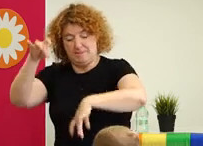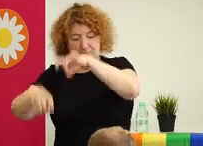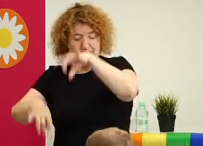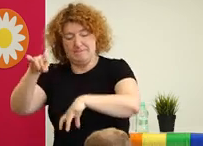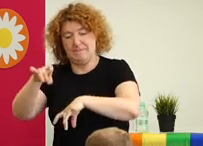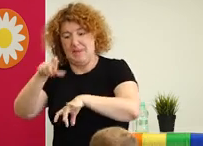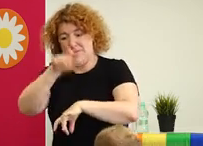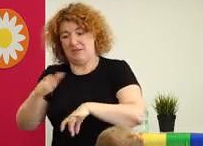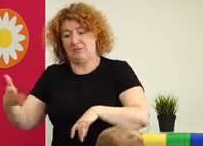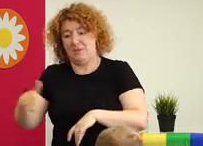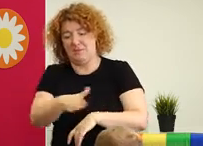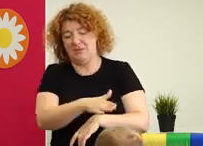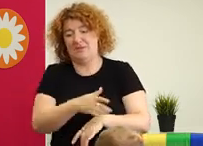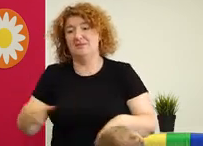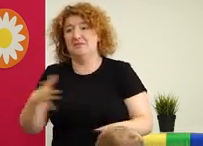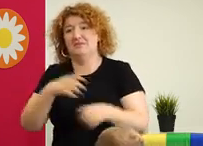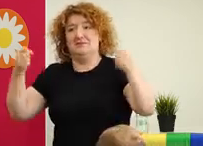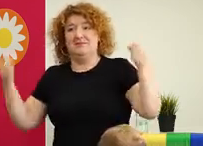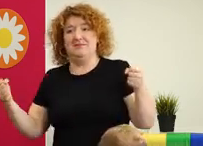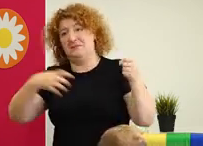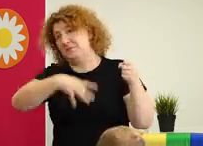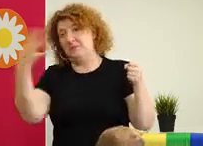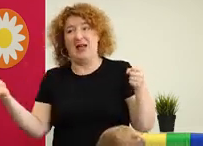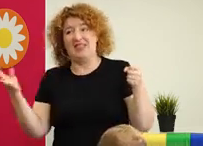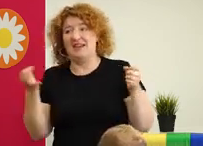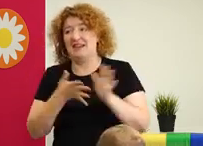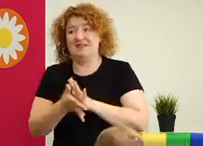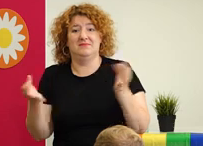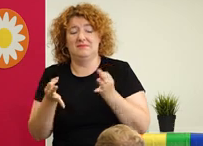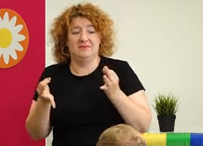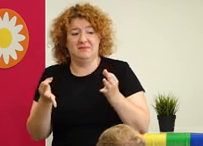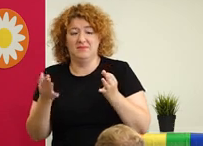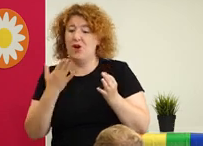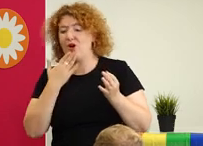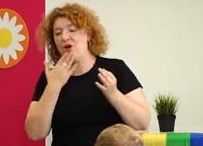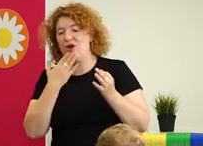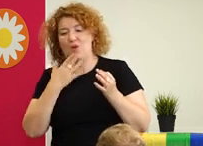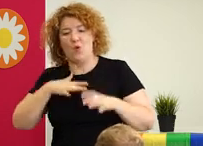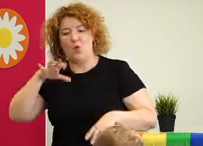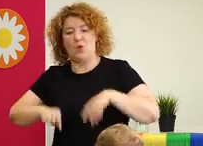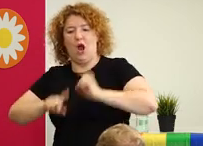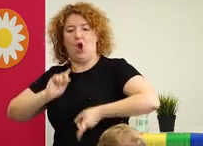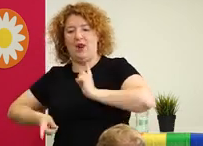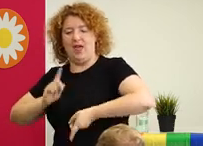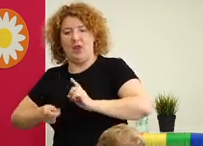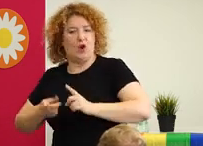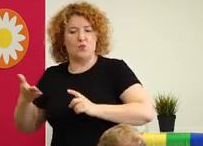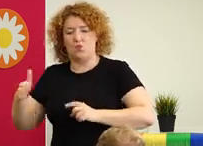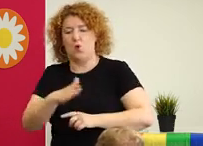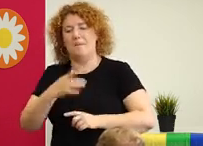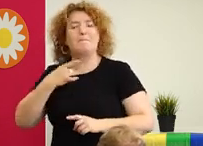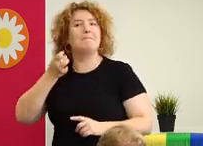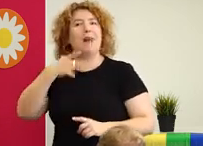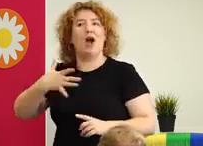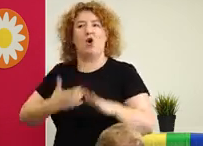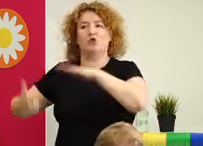bombardeando a personas. La bandera simplemente reafirma el simulacro de colonización, muerte, supremacía blanca